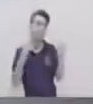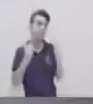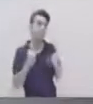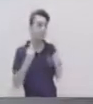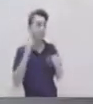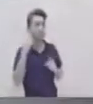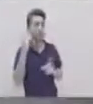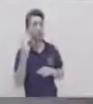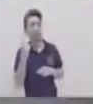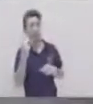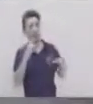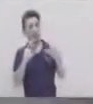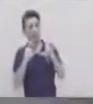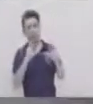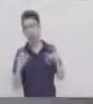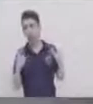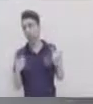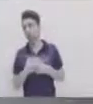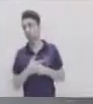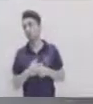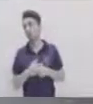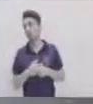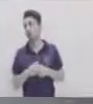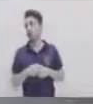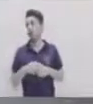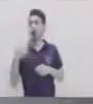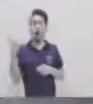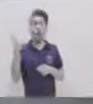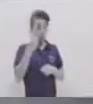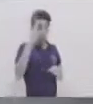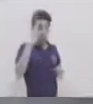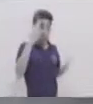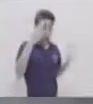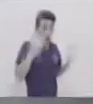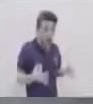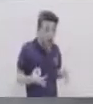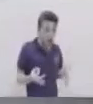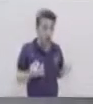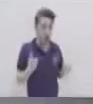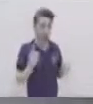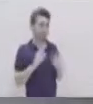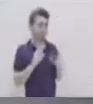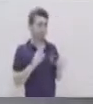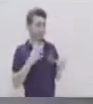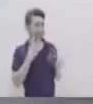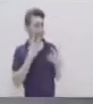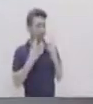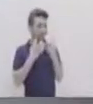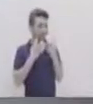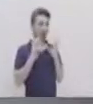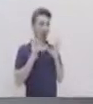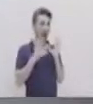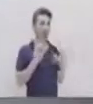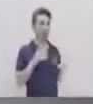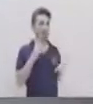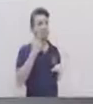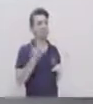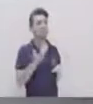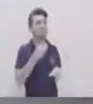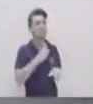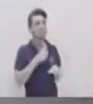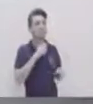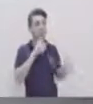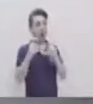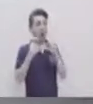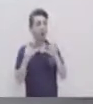de comunicación, ¿verdad? Que tal vez no todas las partes estén de acuerdo en alguna situación, en alguna actividad. Creo que lo adecuado